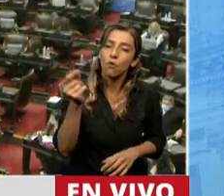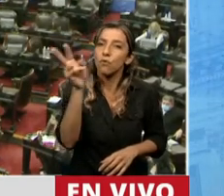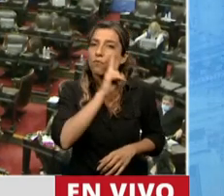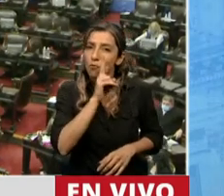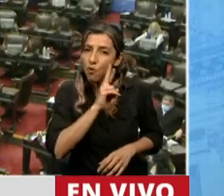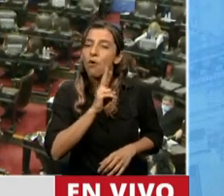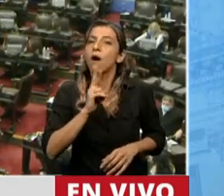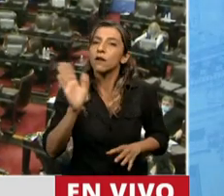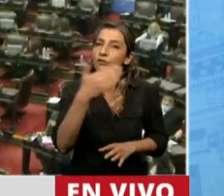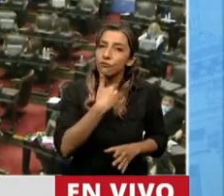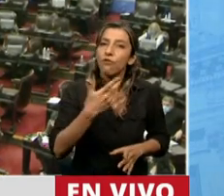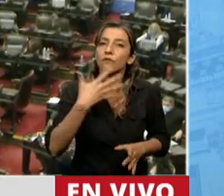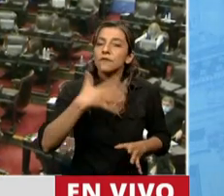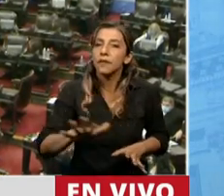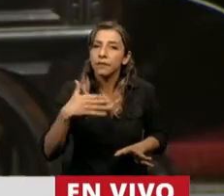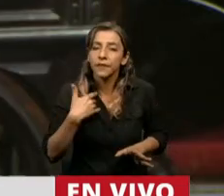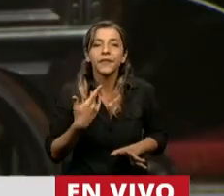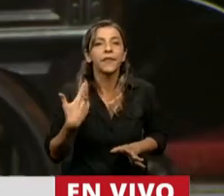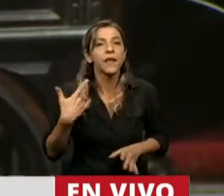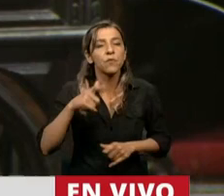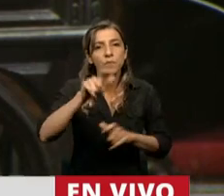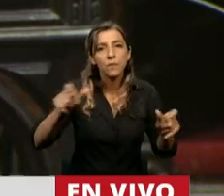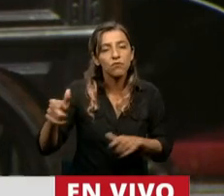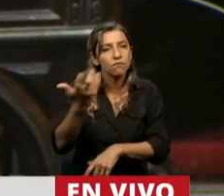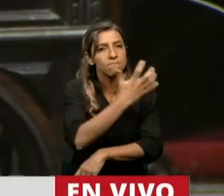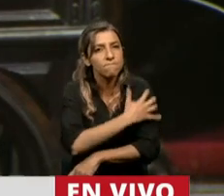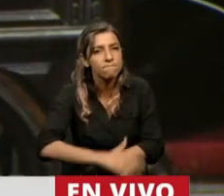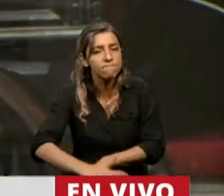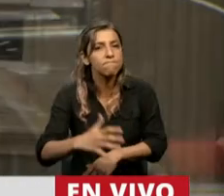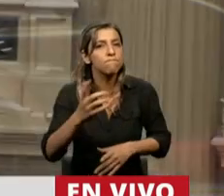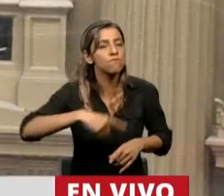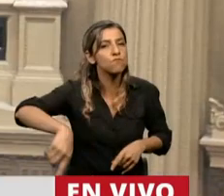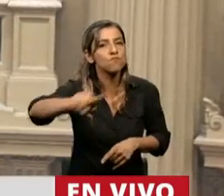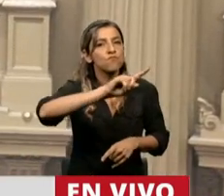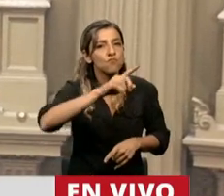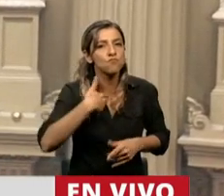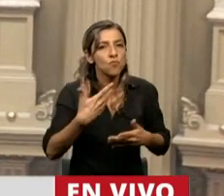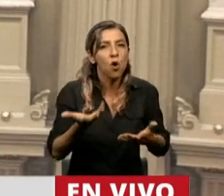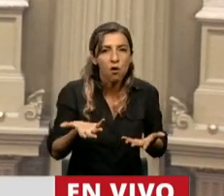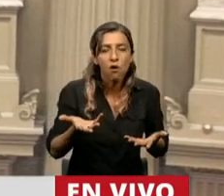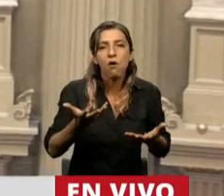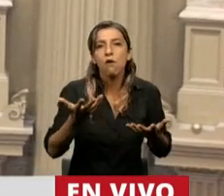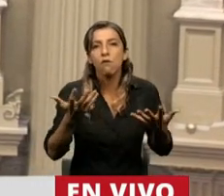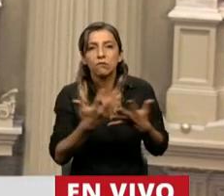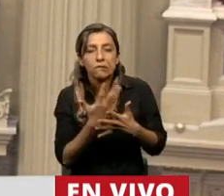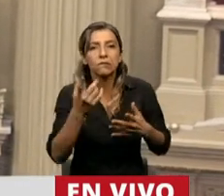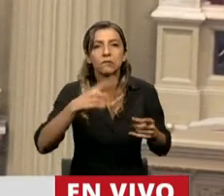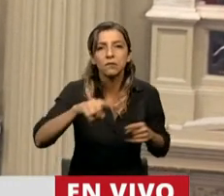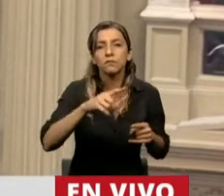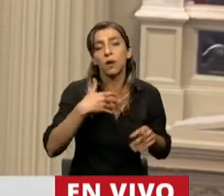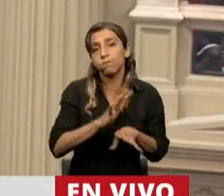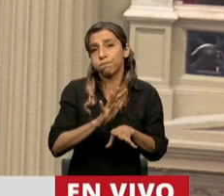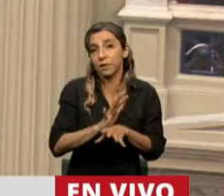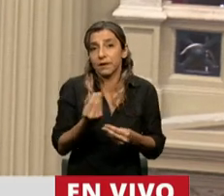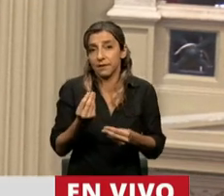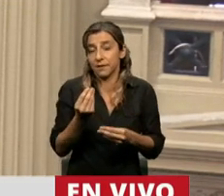pobreza como un indicador multidimensional, pues entonces los problemas ambientales profundizan las situaciones de